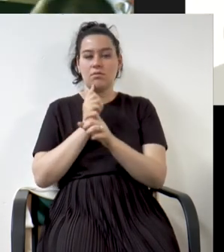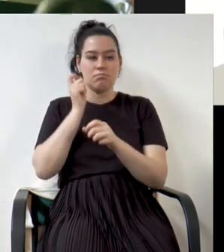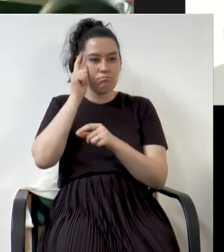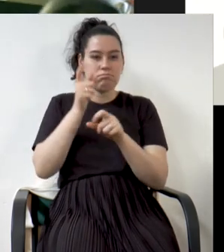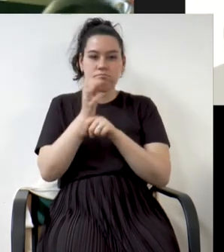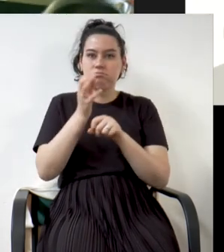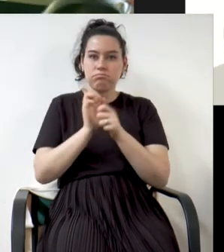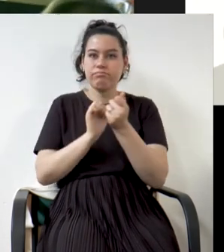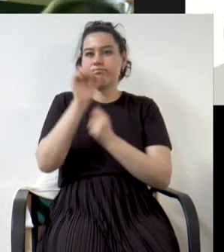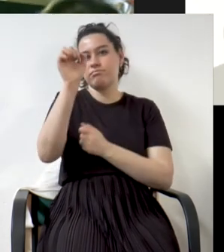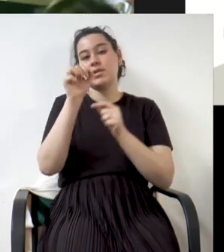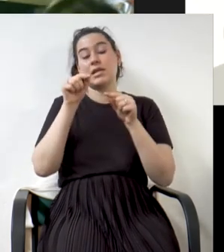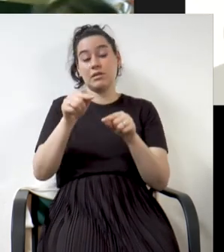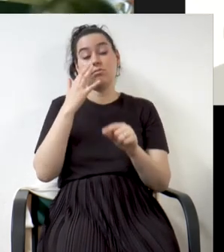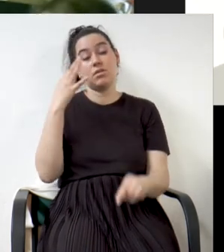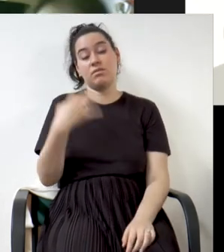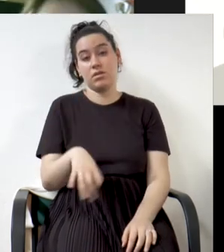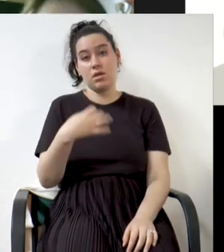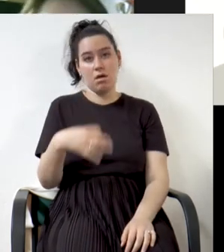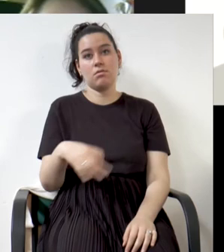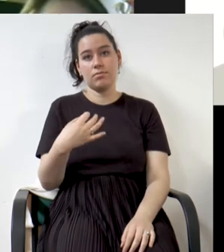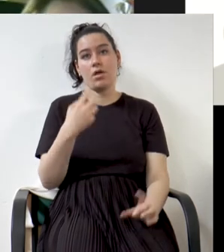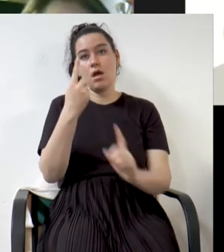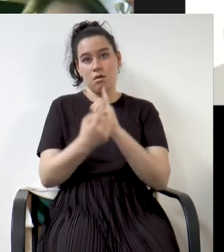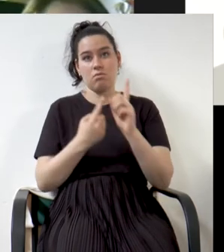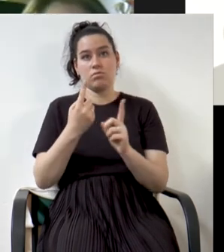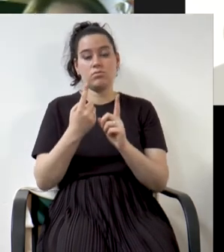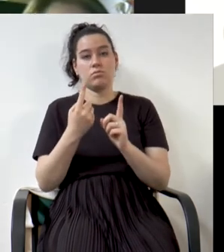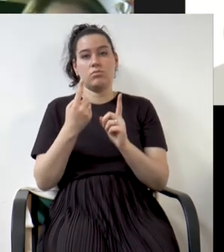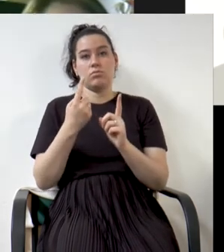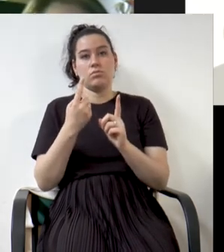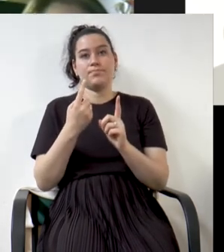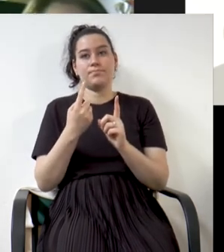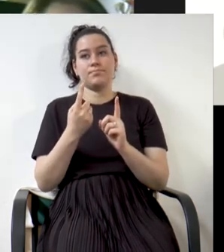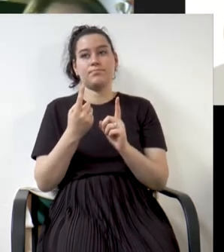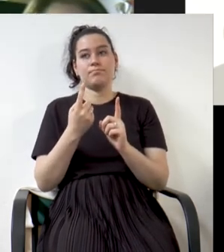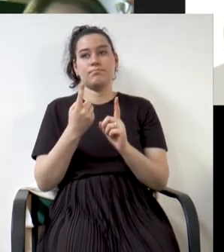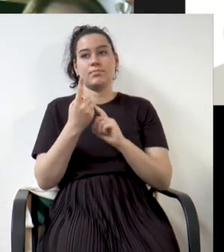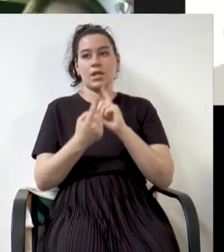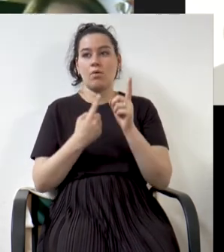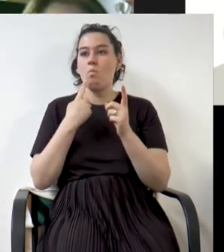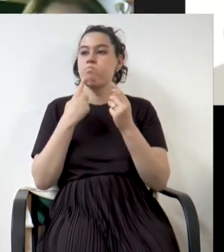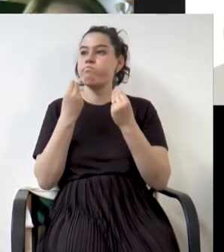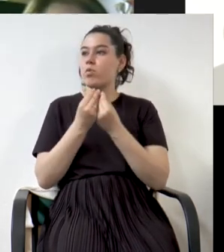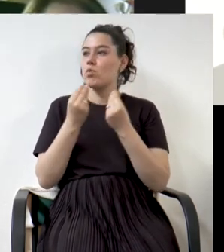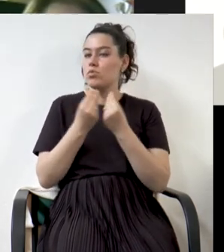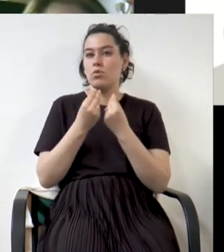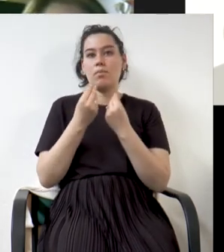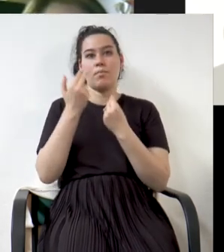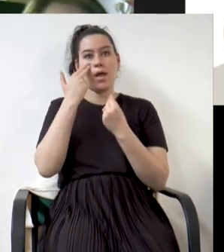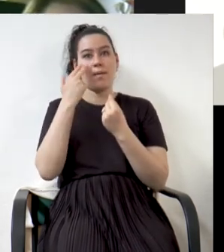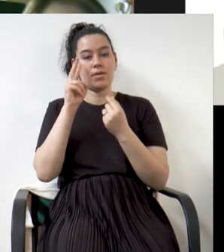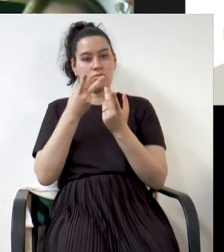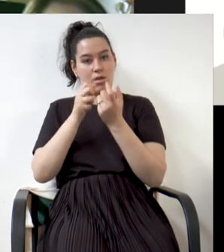posgrado. Y esa es una realidad que también ocurre en Montevideo, con una diferencia, que por ahí muchos de los programas de posgrado tienen